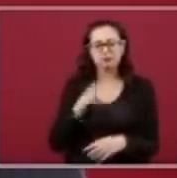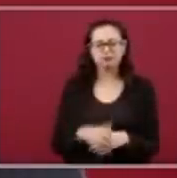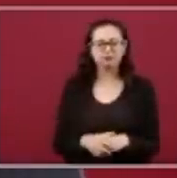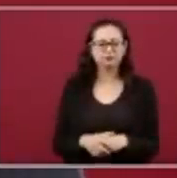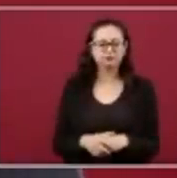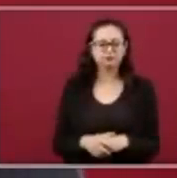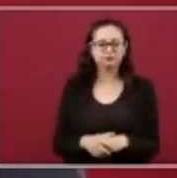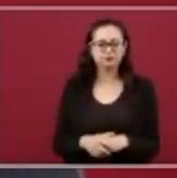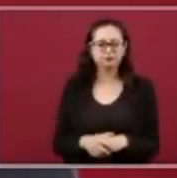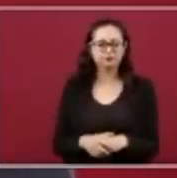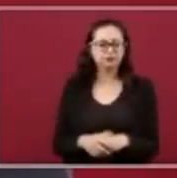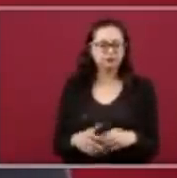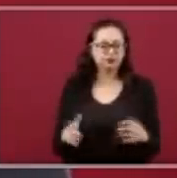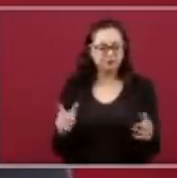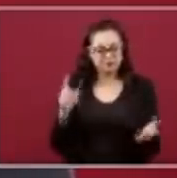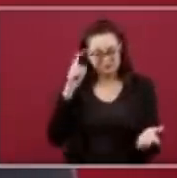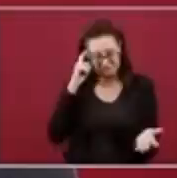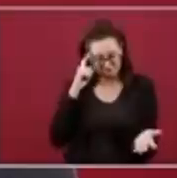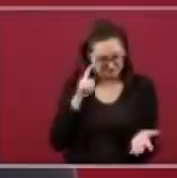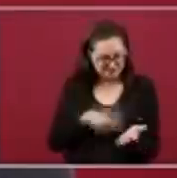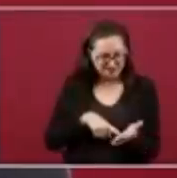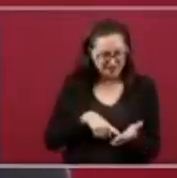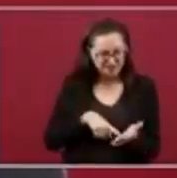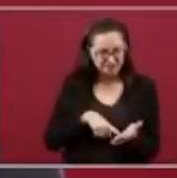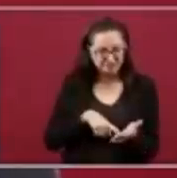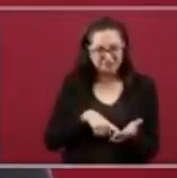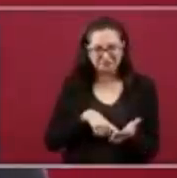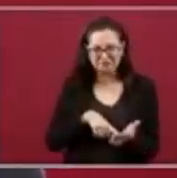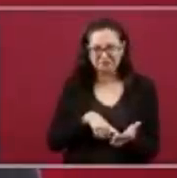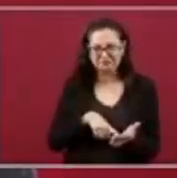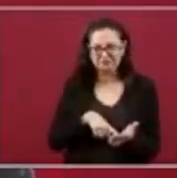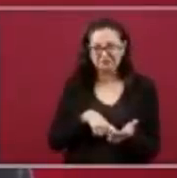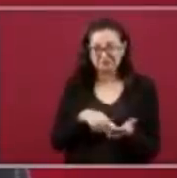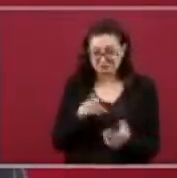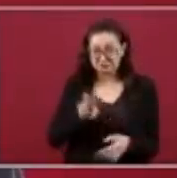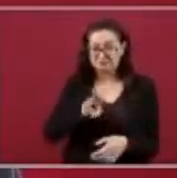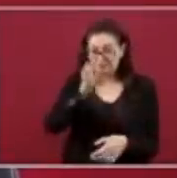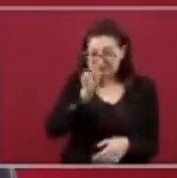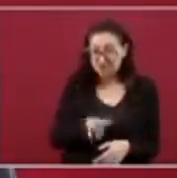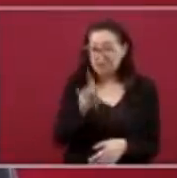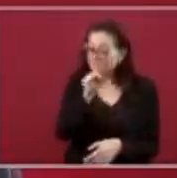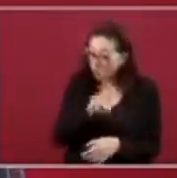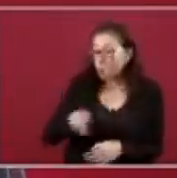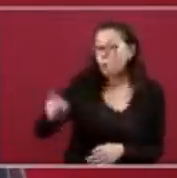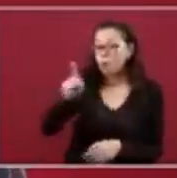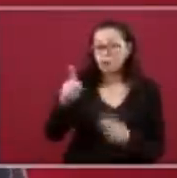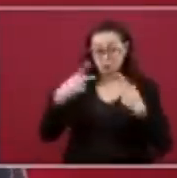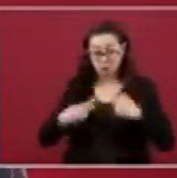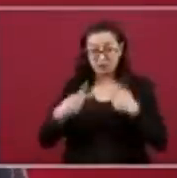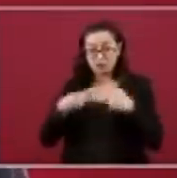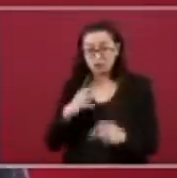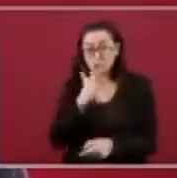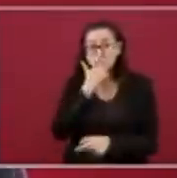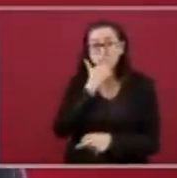Yo creo que si nos importan los pueblos,